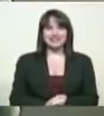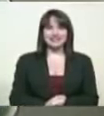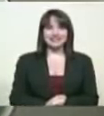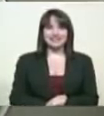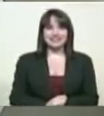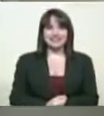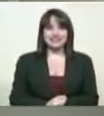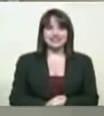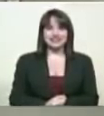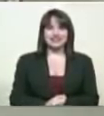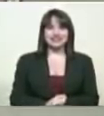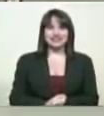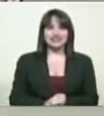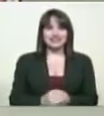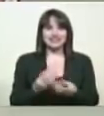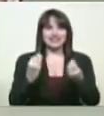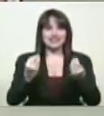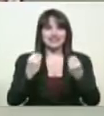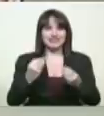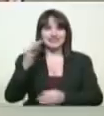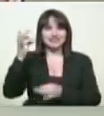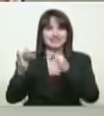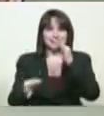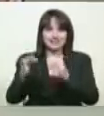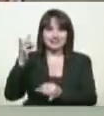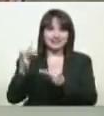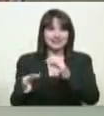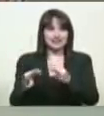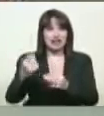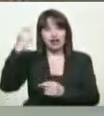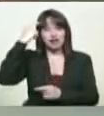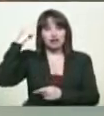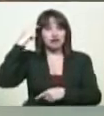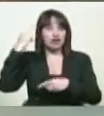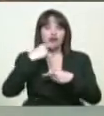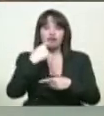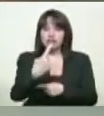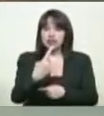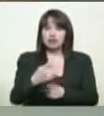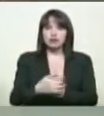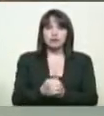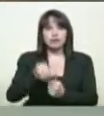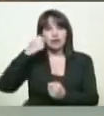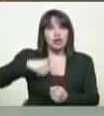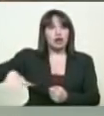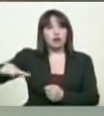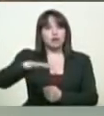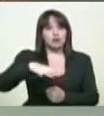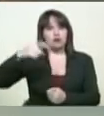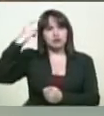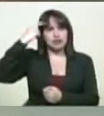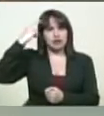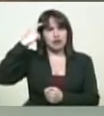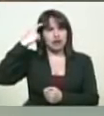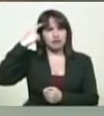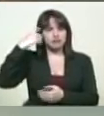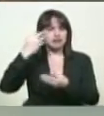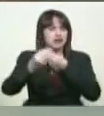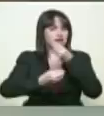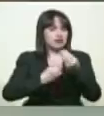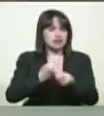lo digo con mucha conciencia sé lo que estoy diciendo y el pueblo sabrá a qué me